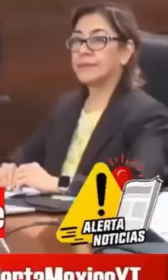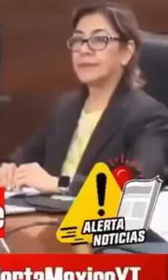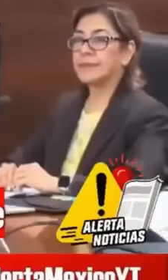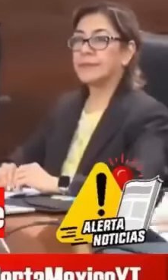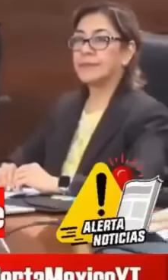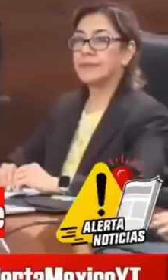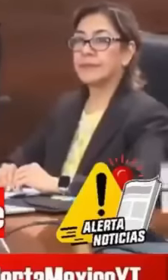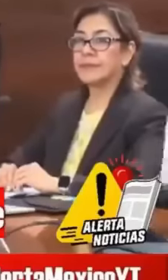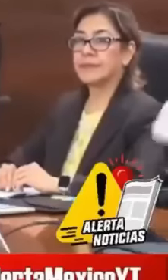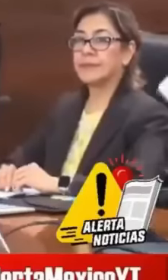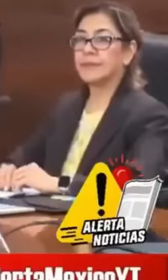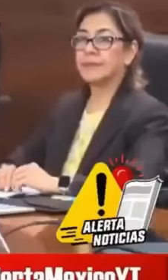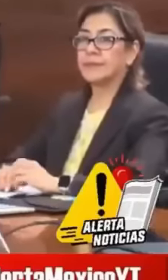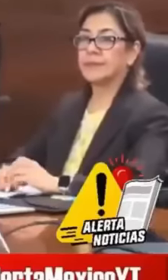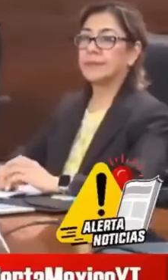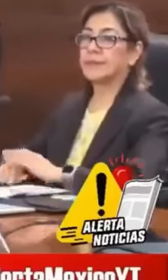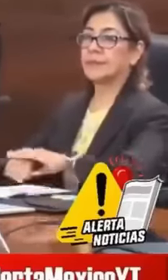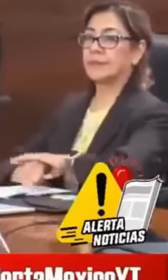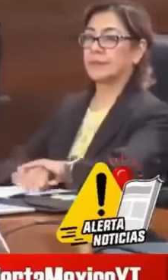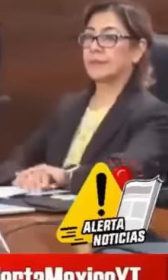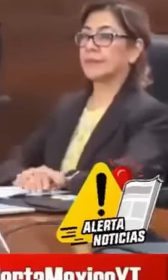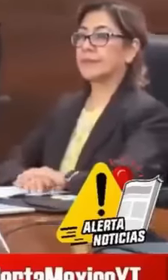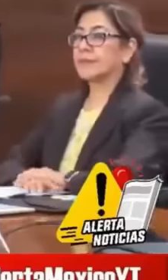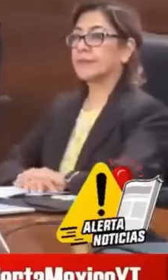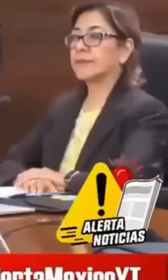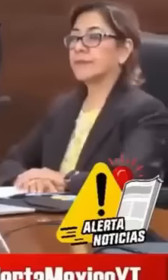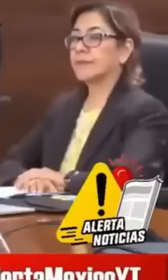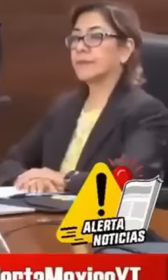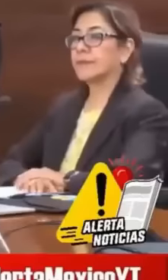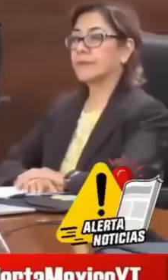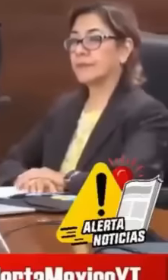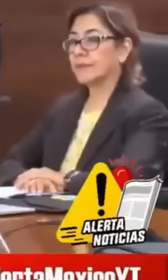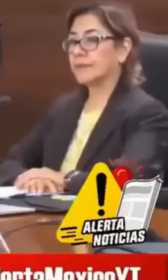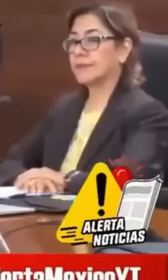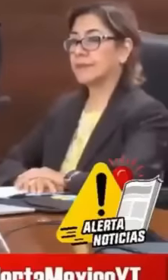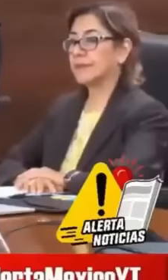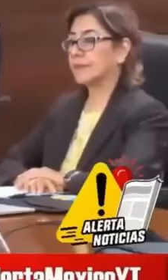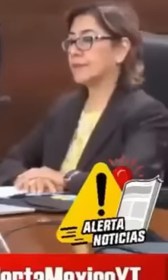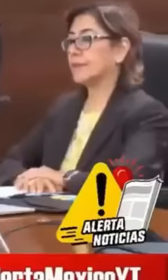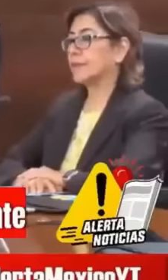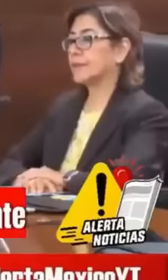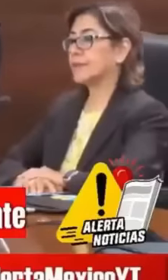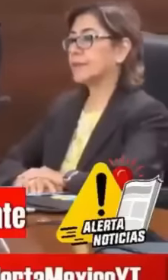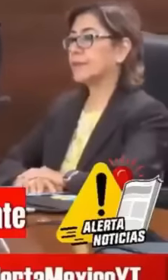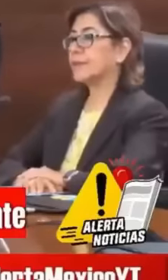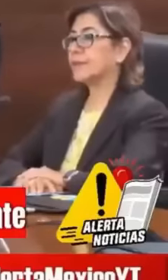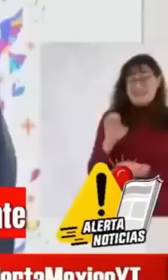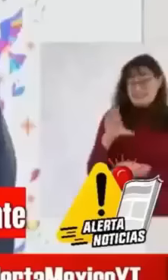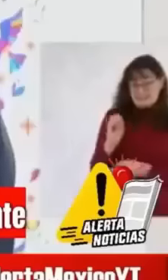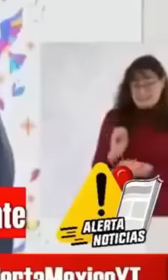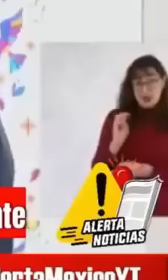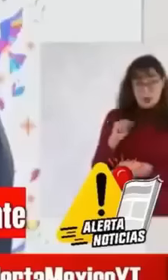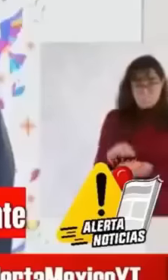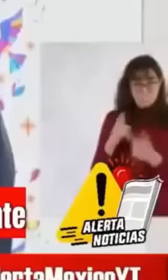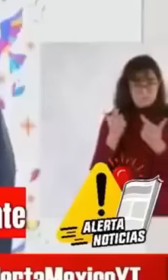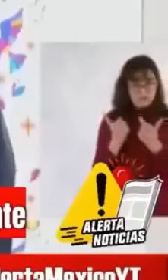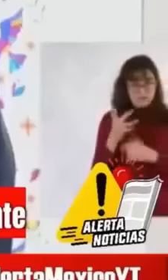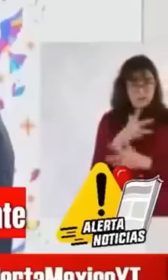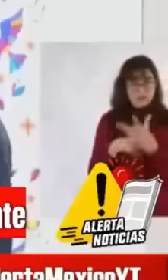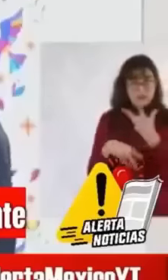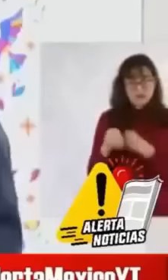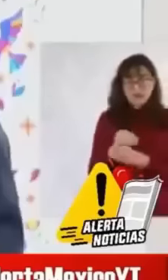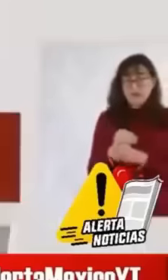presupuesto público en mantenerlos e instaurar a su vez otro instituto que regule el anterior y así sucesivamente, Sheinbaum aquí explica